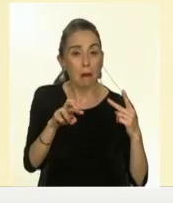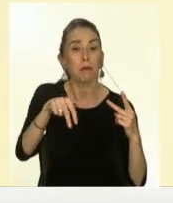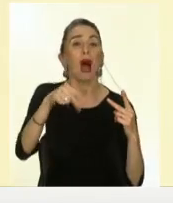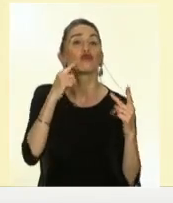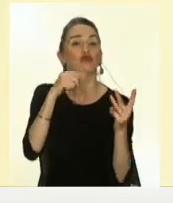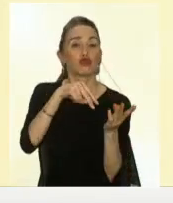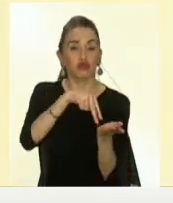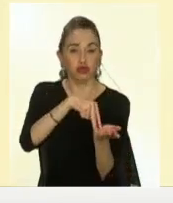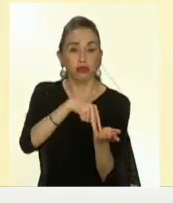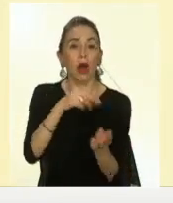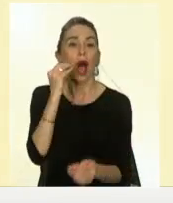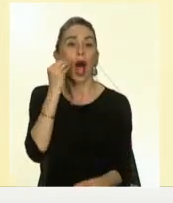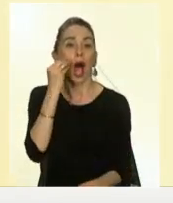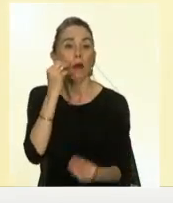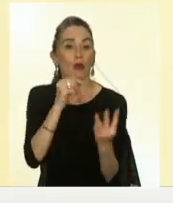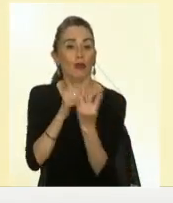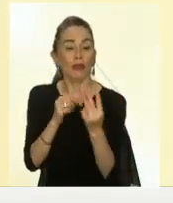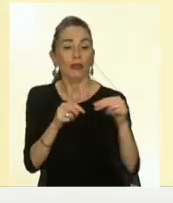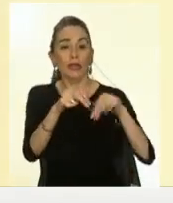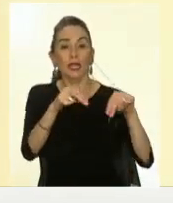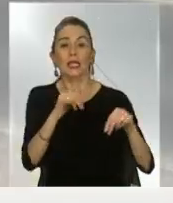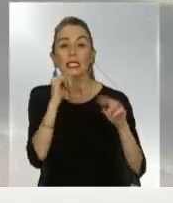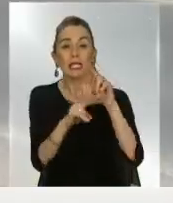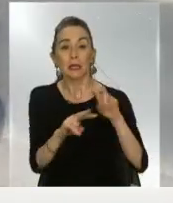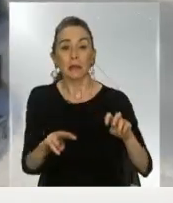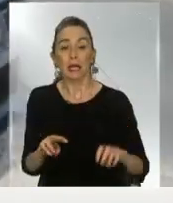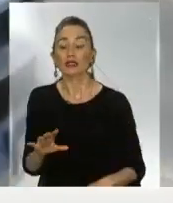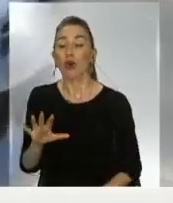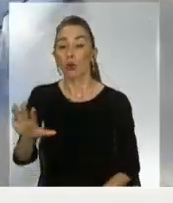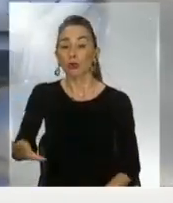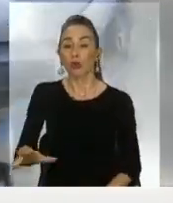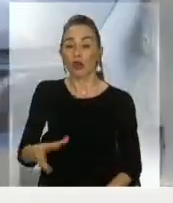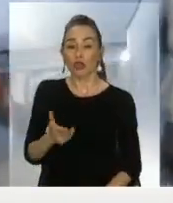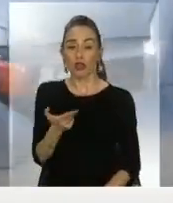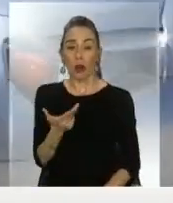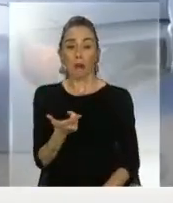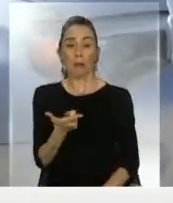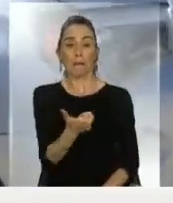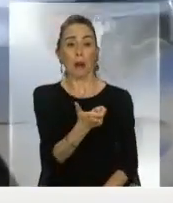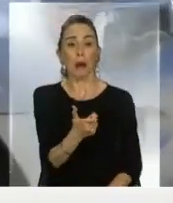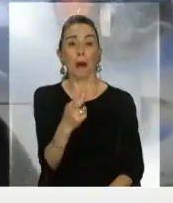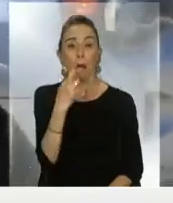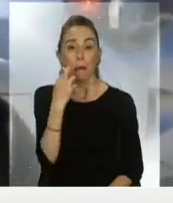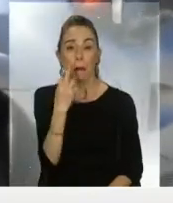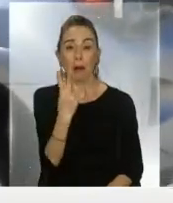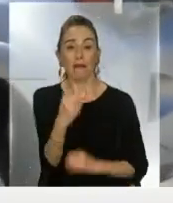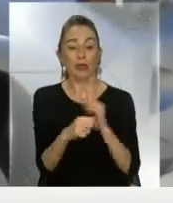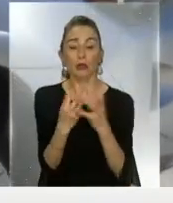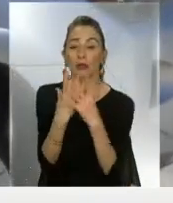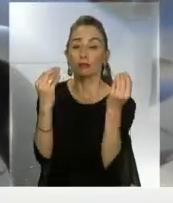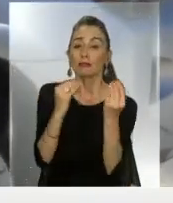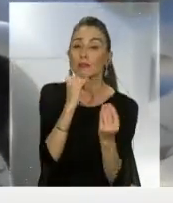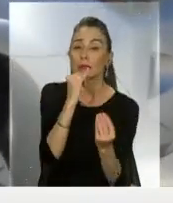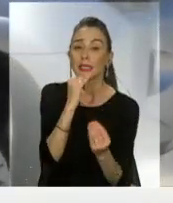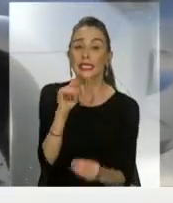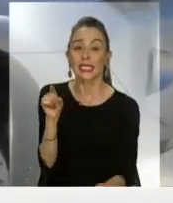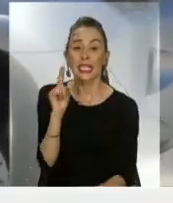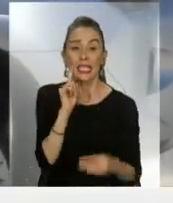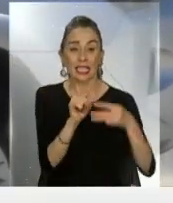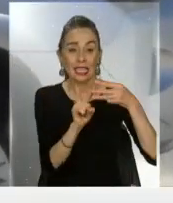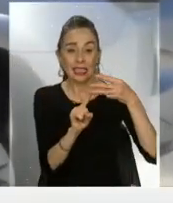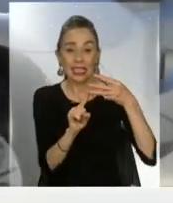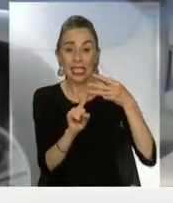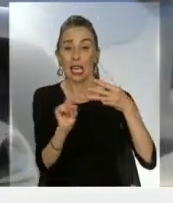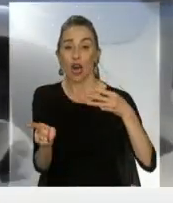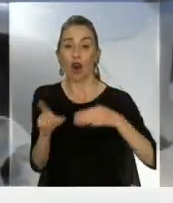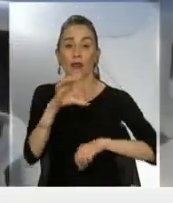pequeño. Por causas que se investigan, el arma se disparó. Aún no hay señales del papá, un joven de 21 años, quien mantendría 3 órdenes